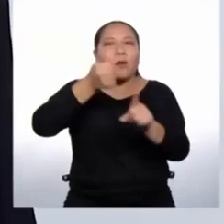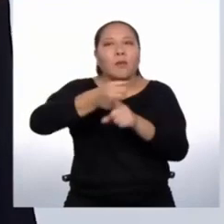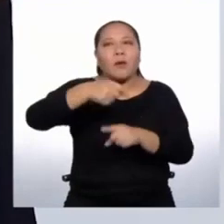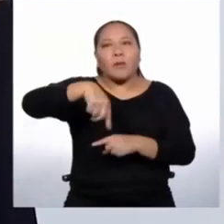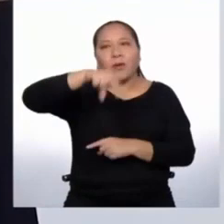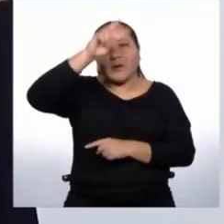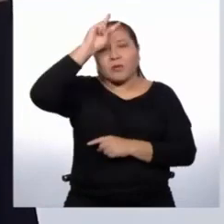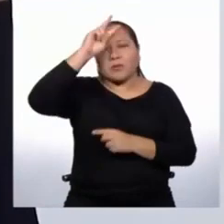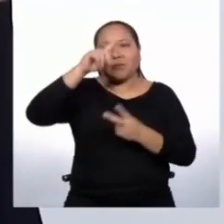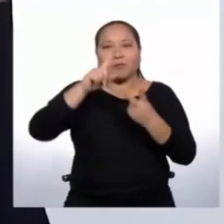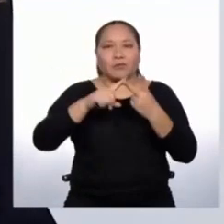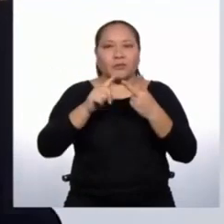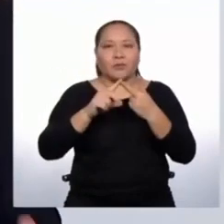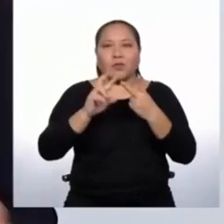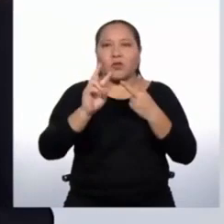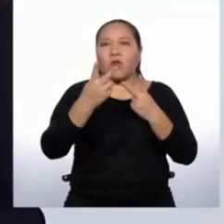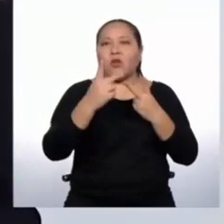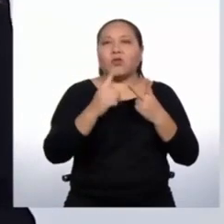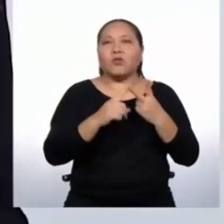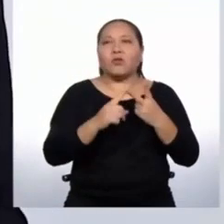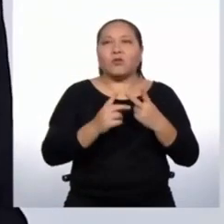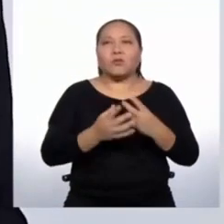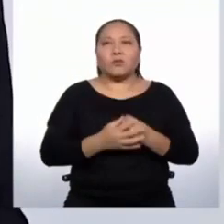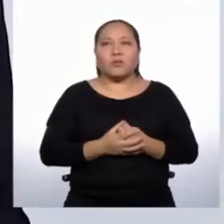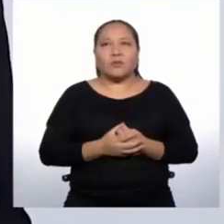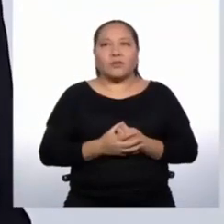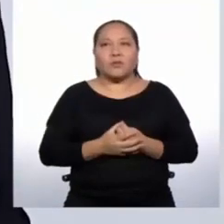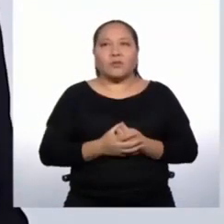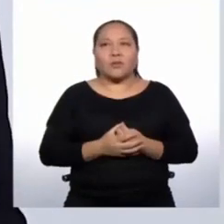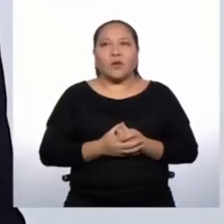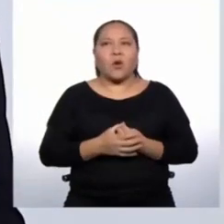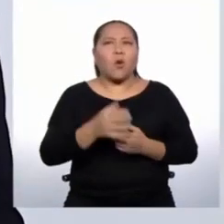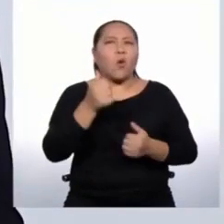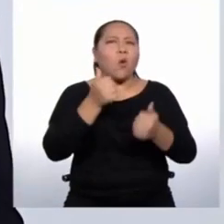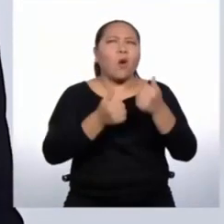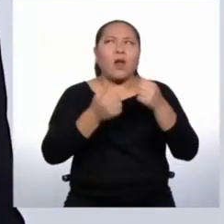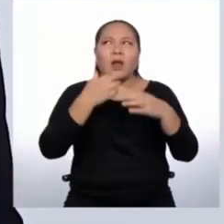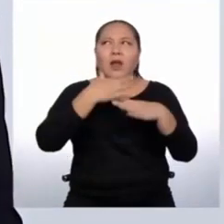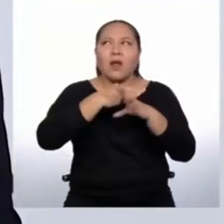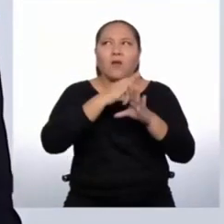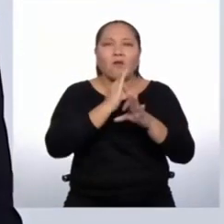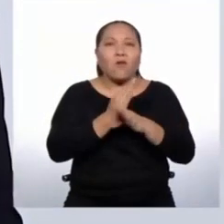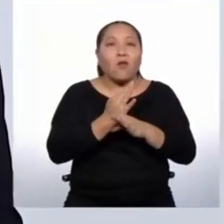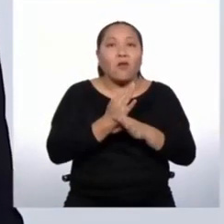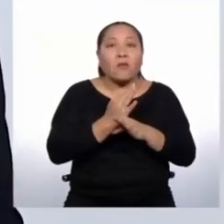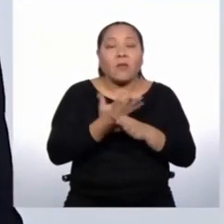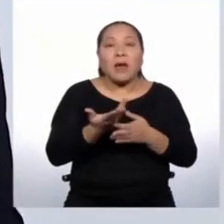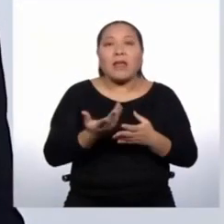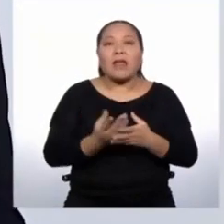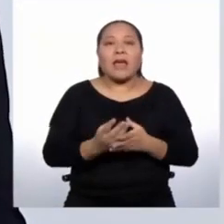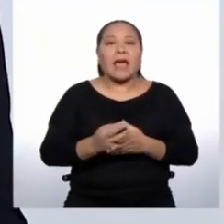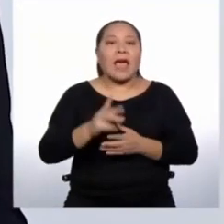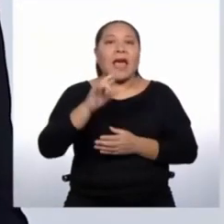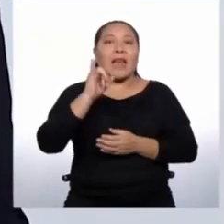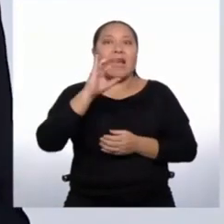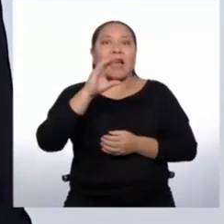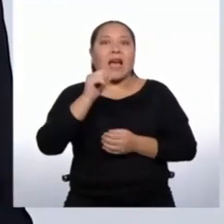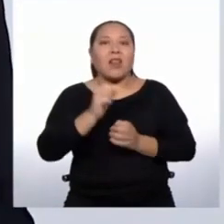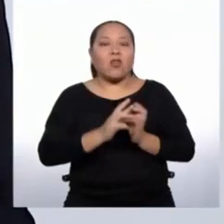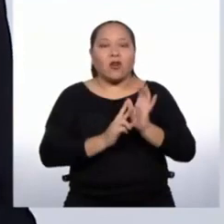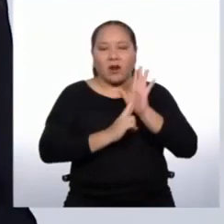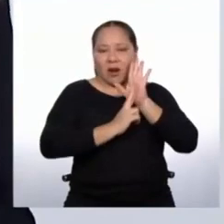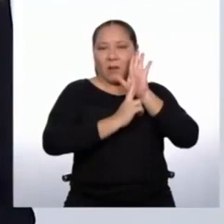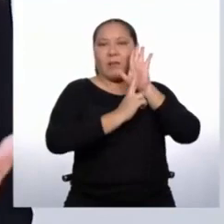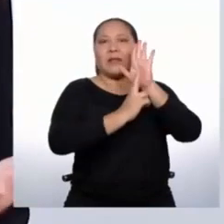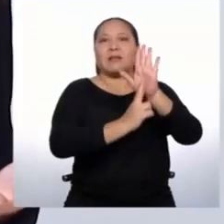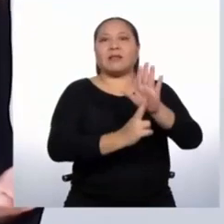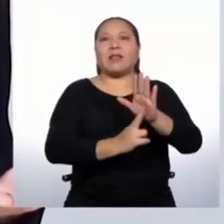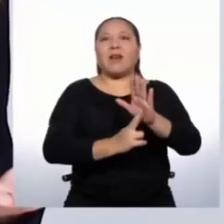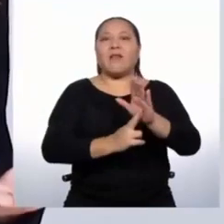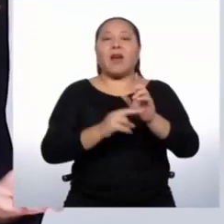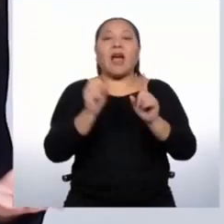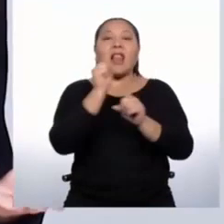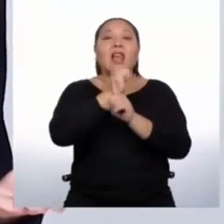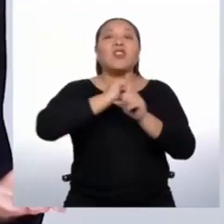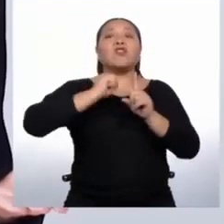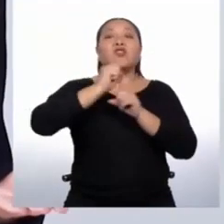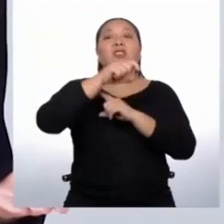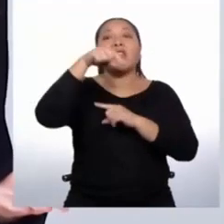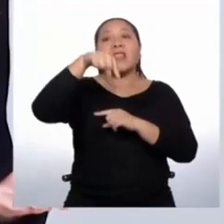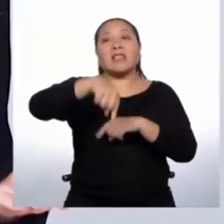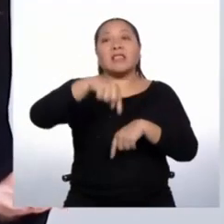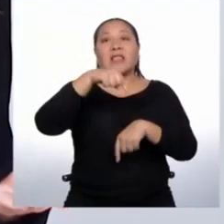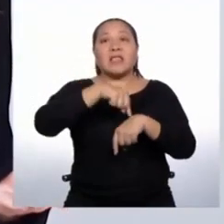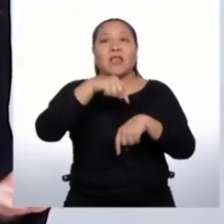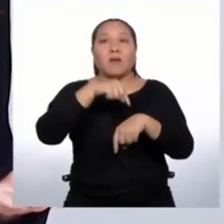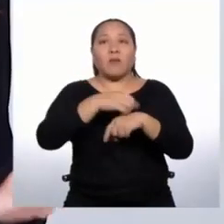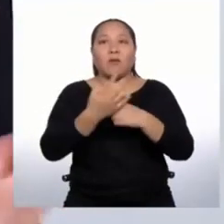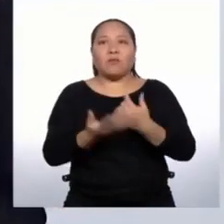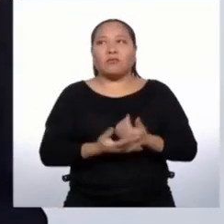Pregunta número 2. ¿De qué manera Ricardo Palma representaba a la sociedad de la época? ¿Qué elementos resaltaba de la